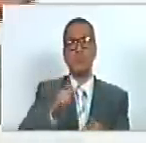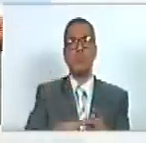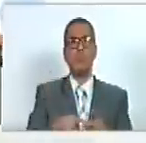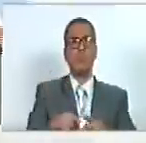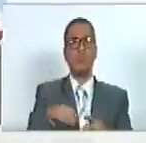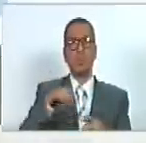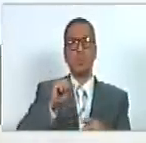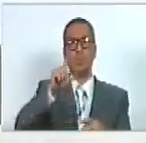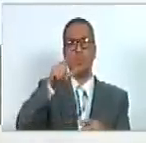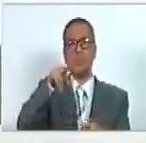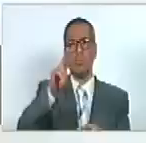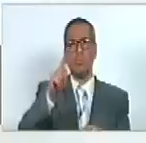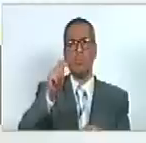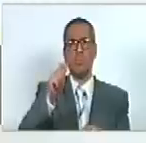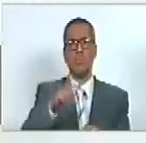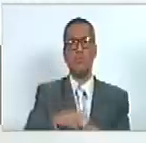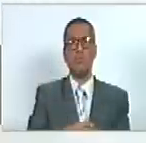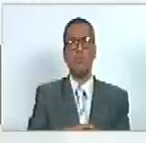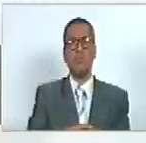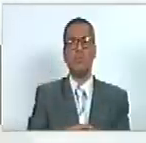Alup, que era un mal hablado.